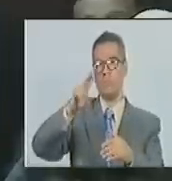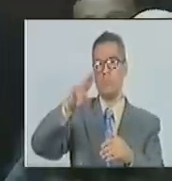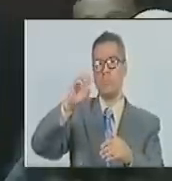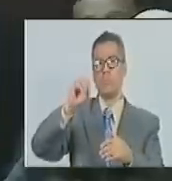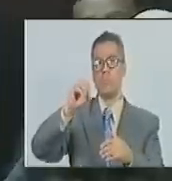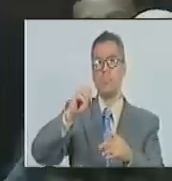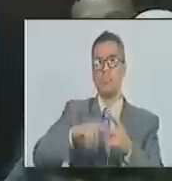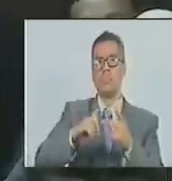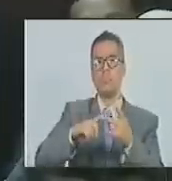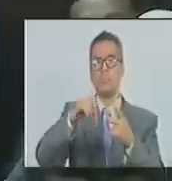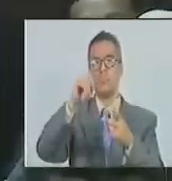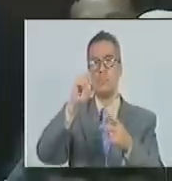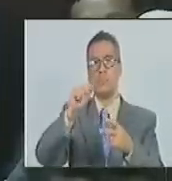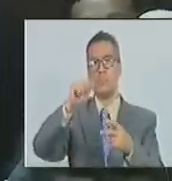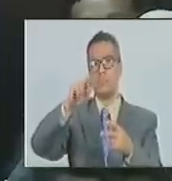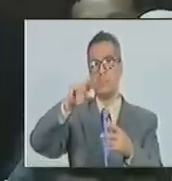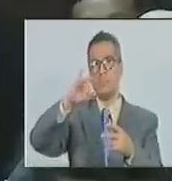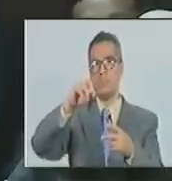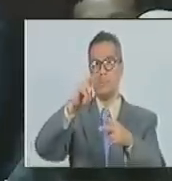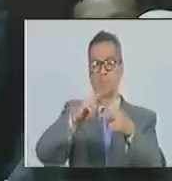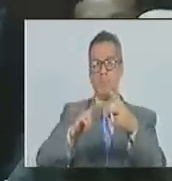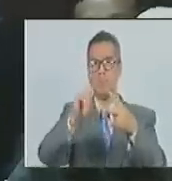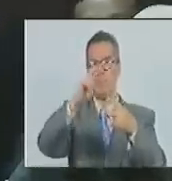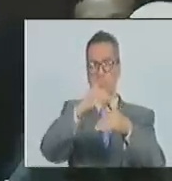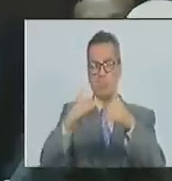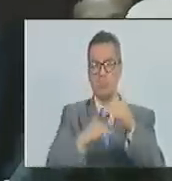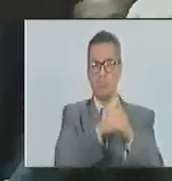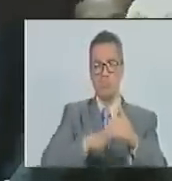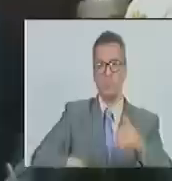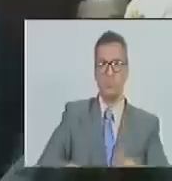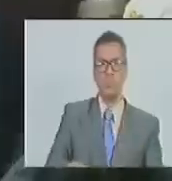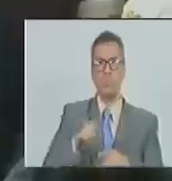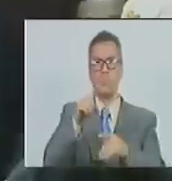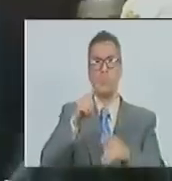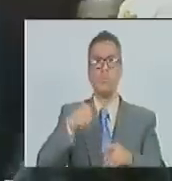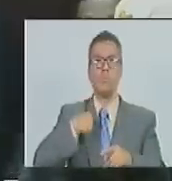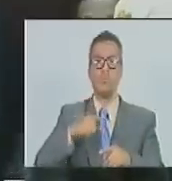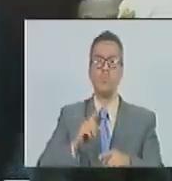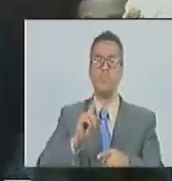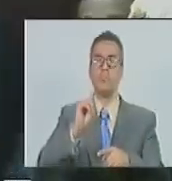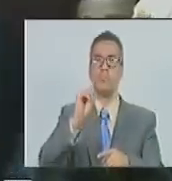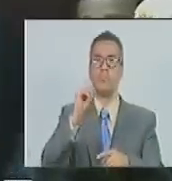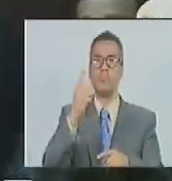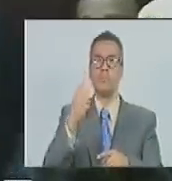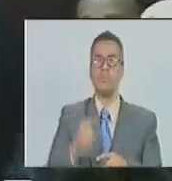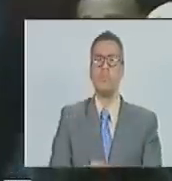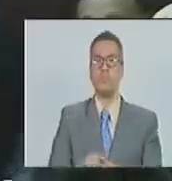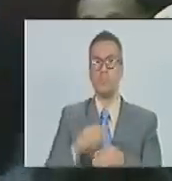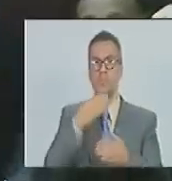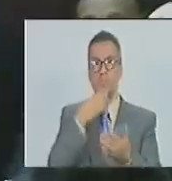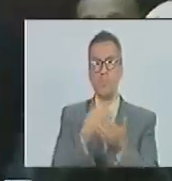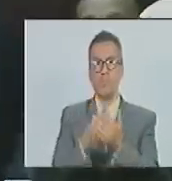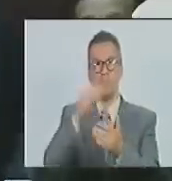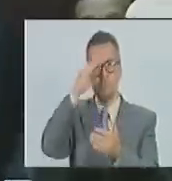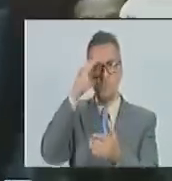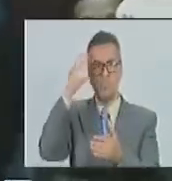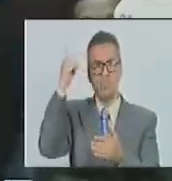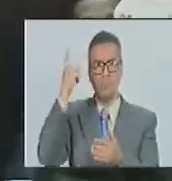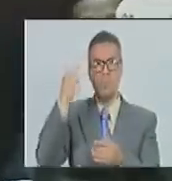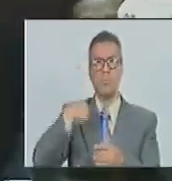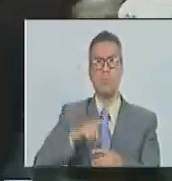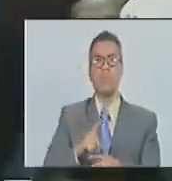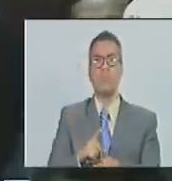y América Pérez, segunda vicepresidente. Me permito, primero que nada, dar las gracias a Dios y a San Benito